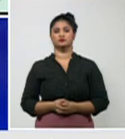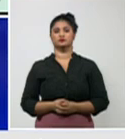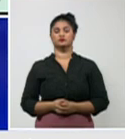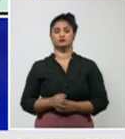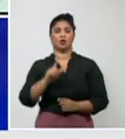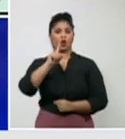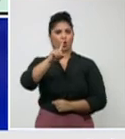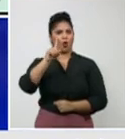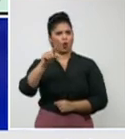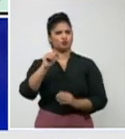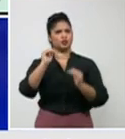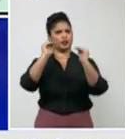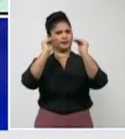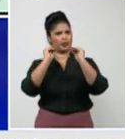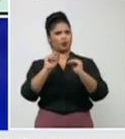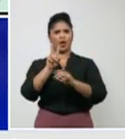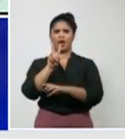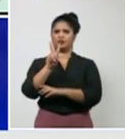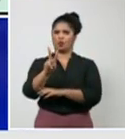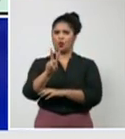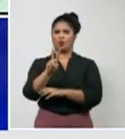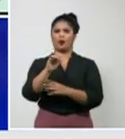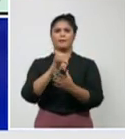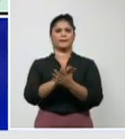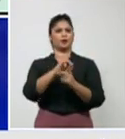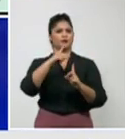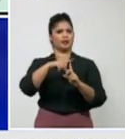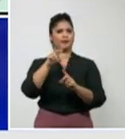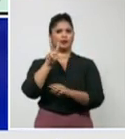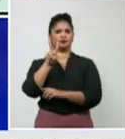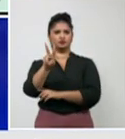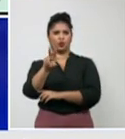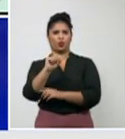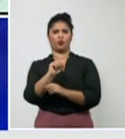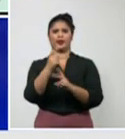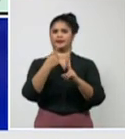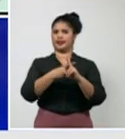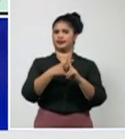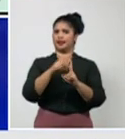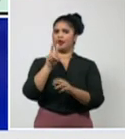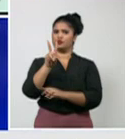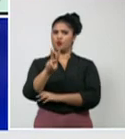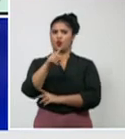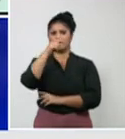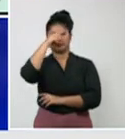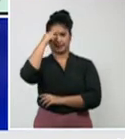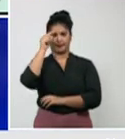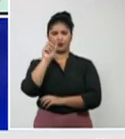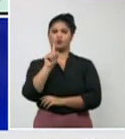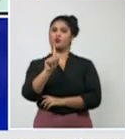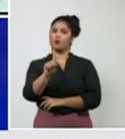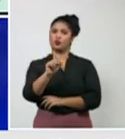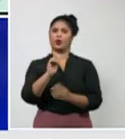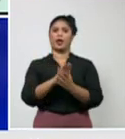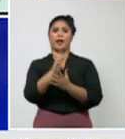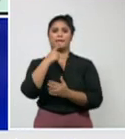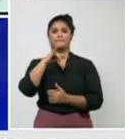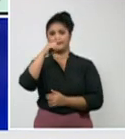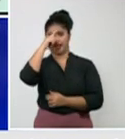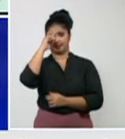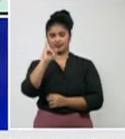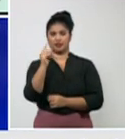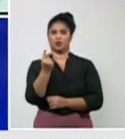2, Manuel Tame 2, Yateras 2, Salvador 1 y Maicí 1. Y me detengo en